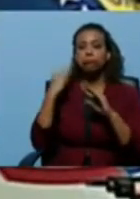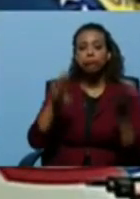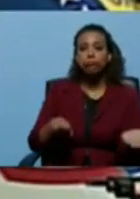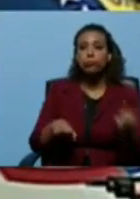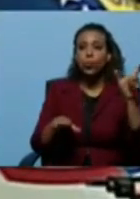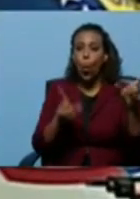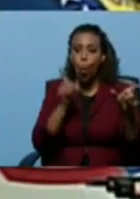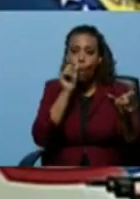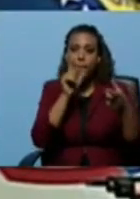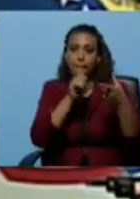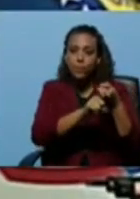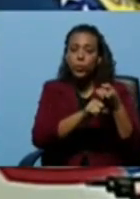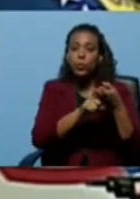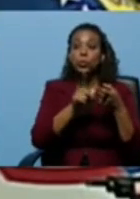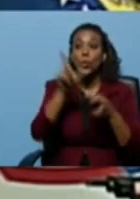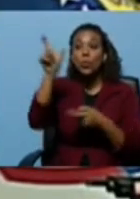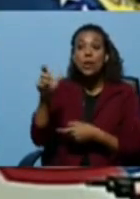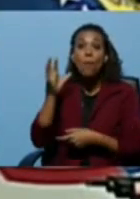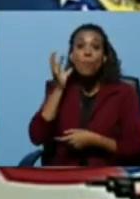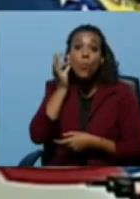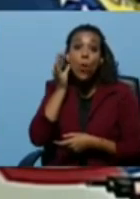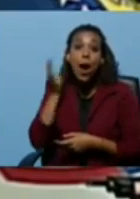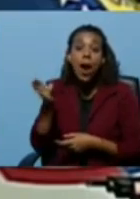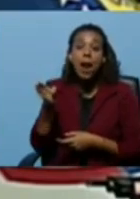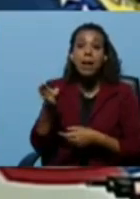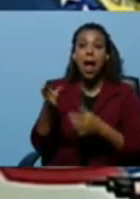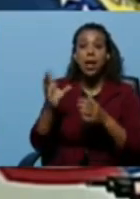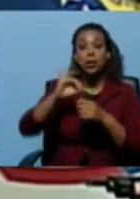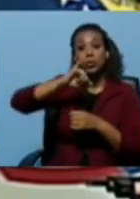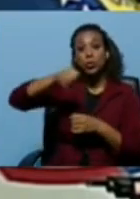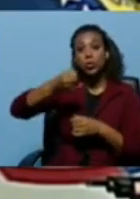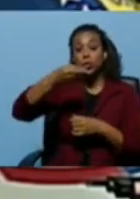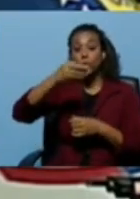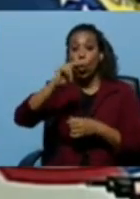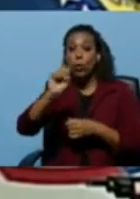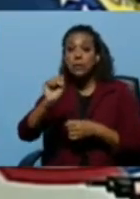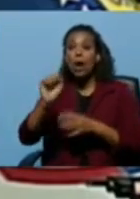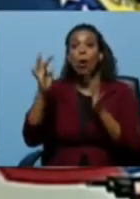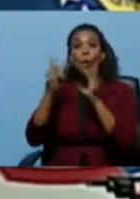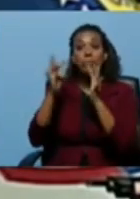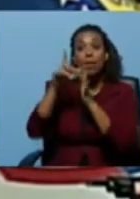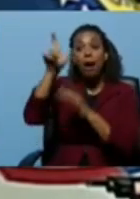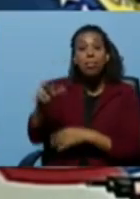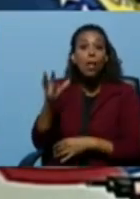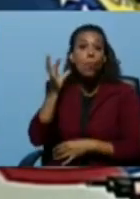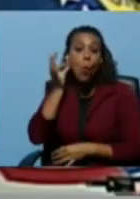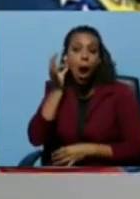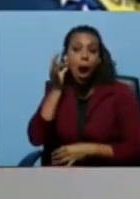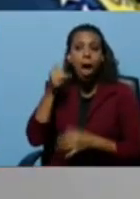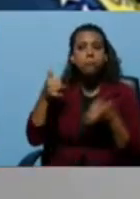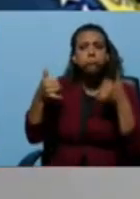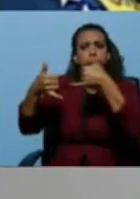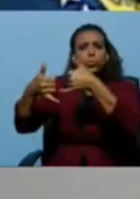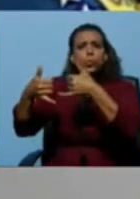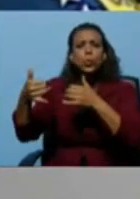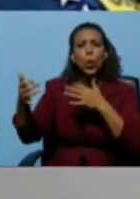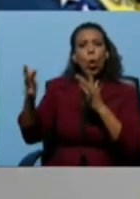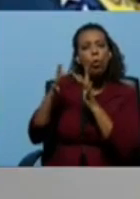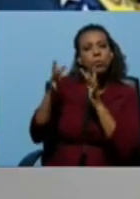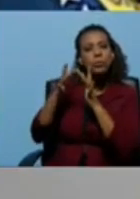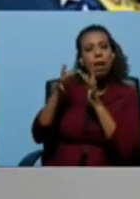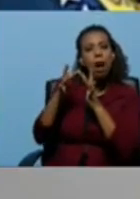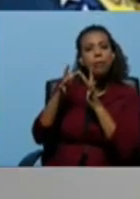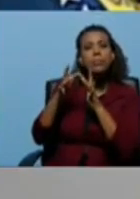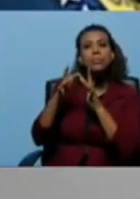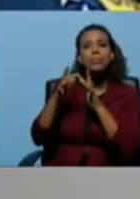Y esta persona, el mercenario José Castañeda, hace contacto con ella para hacer contacto